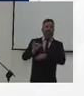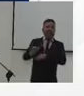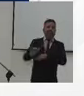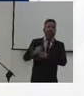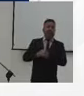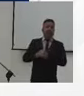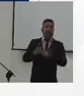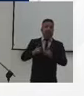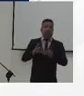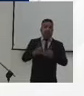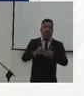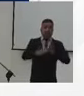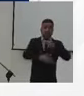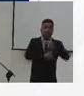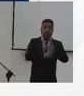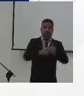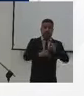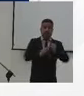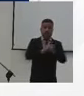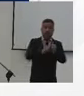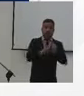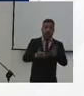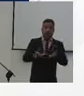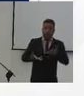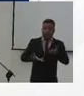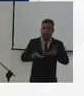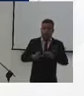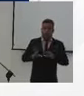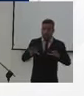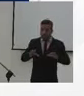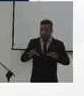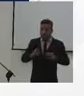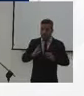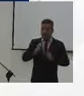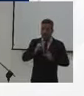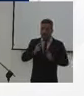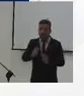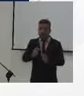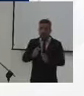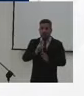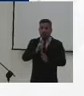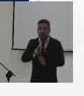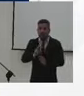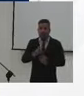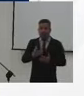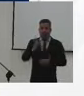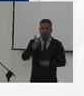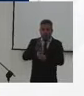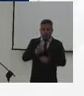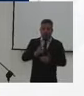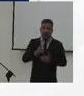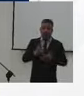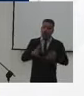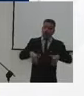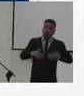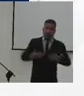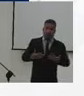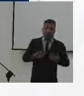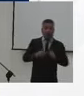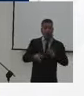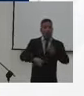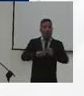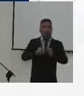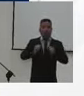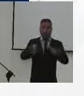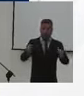manera se siente maniatado el Ministerio por no poder tomar acciones más rápidas y más contundentes, pero también de